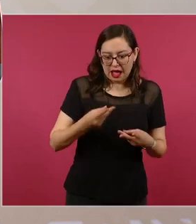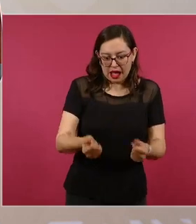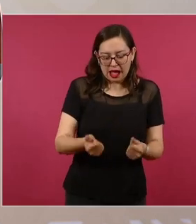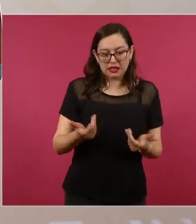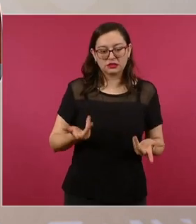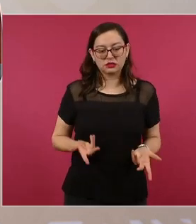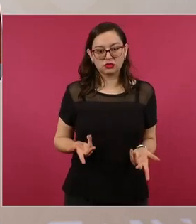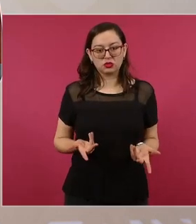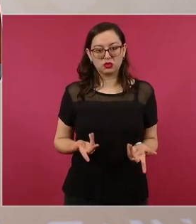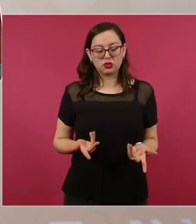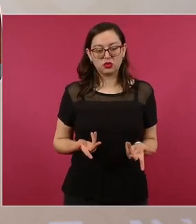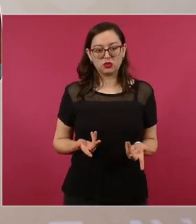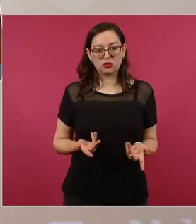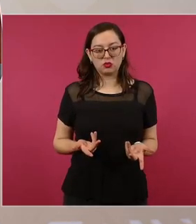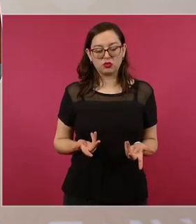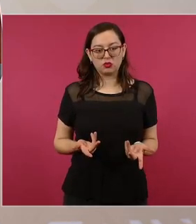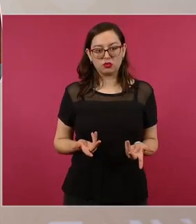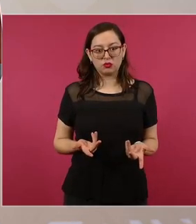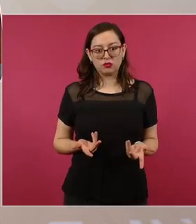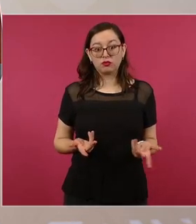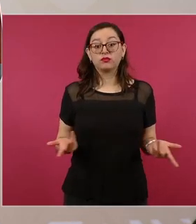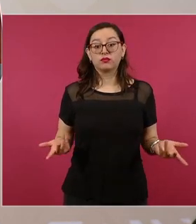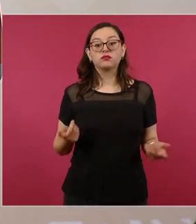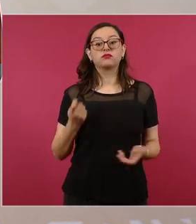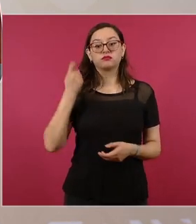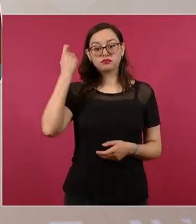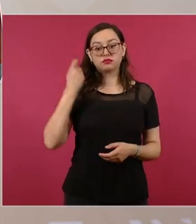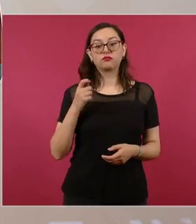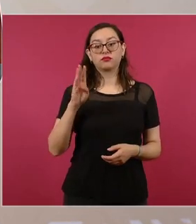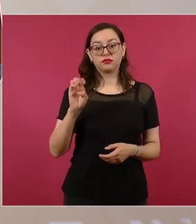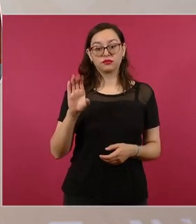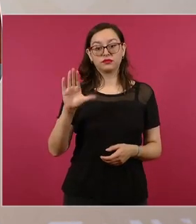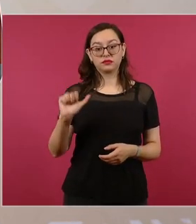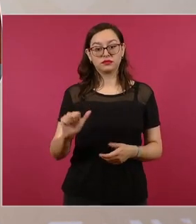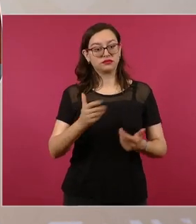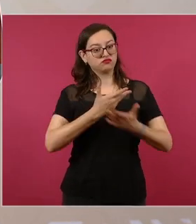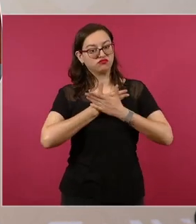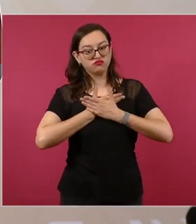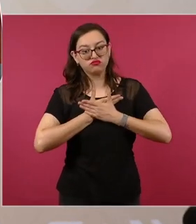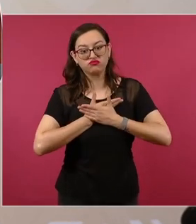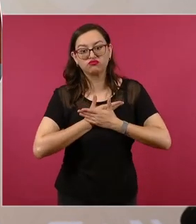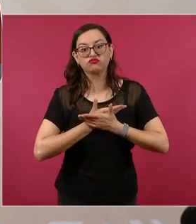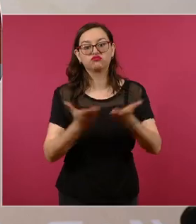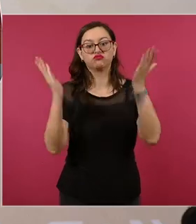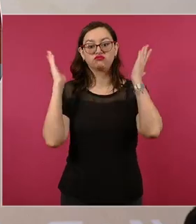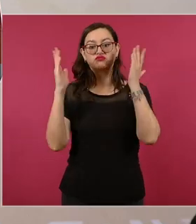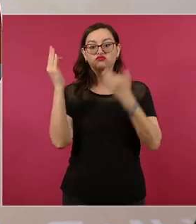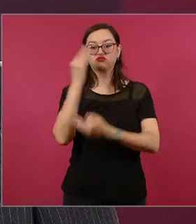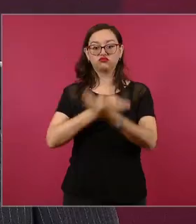Es el programa de becas pues más grande en la historia de México.